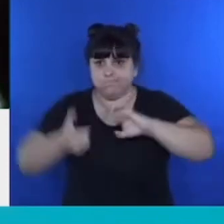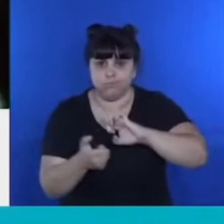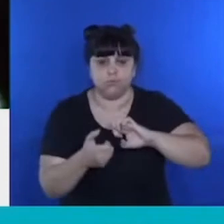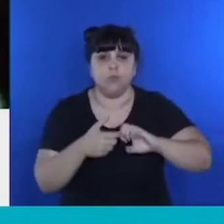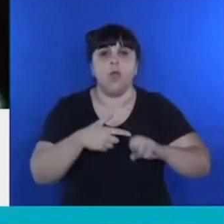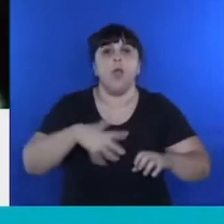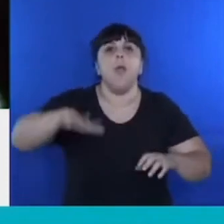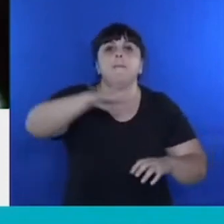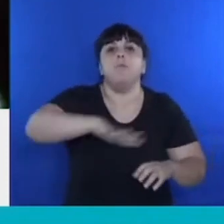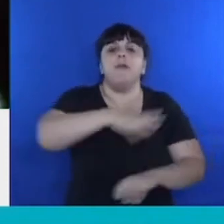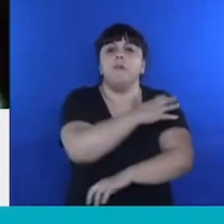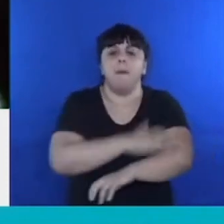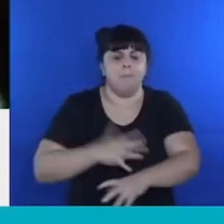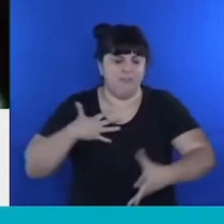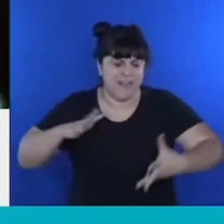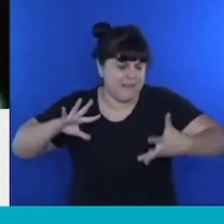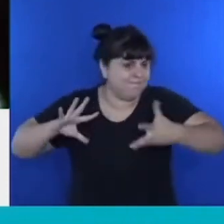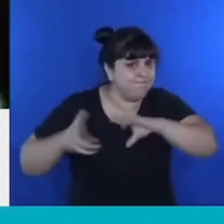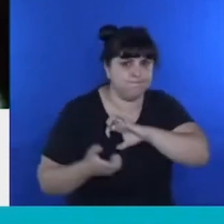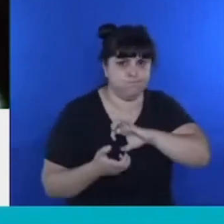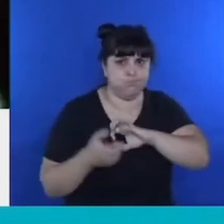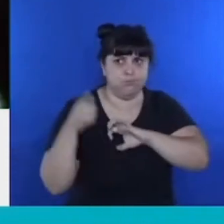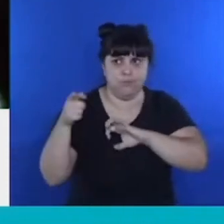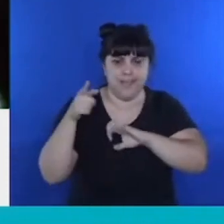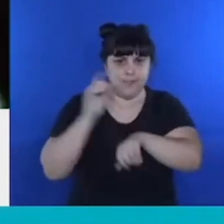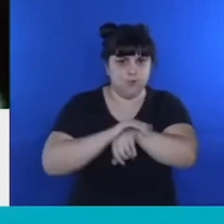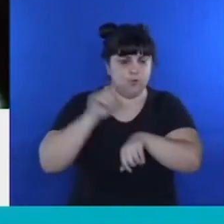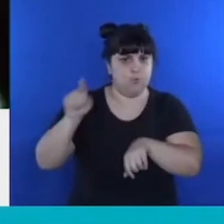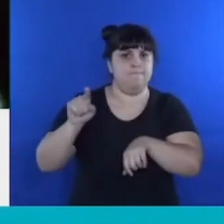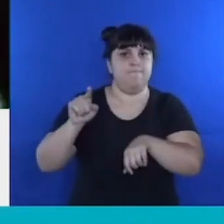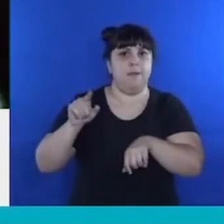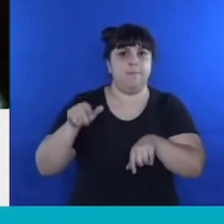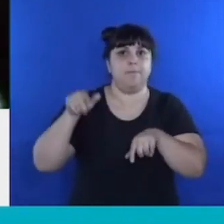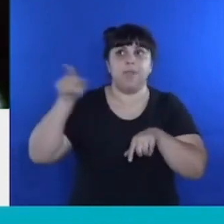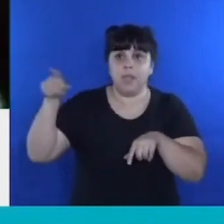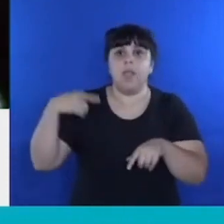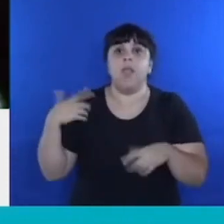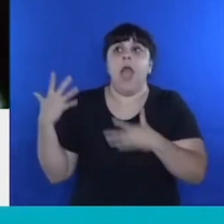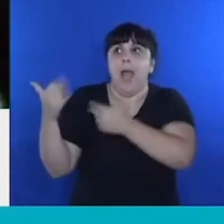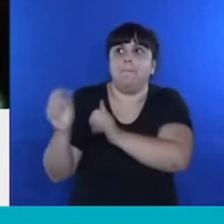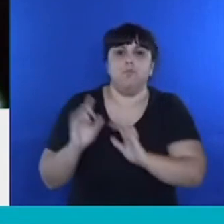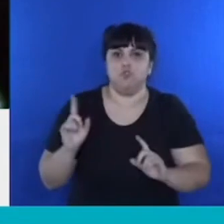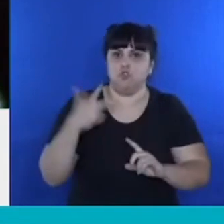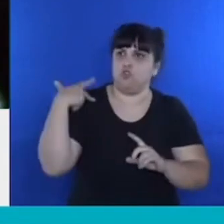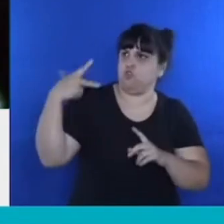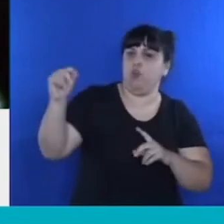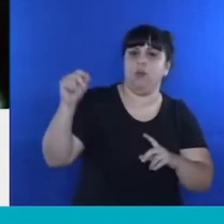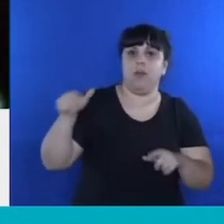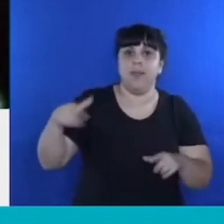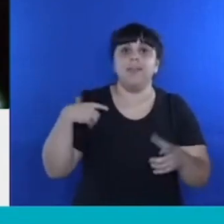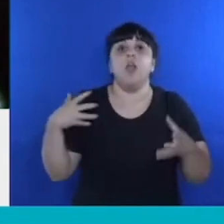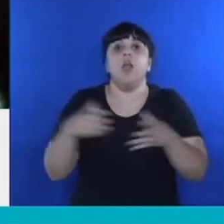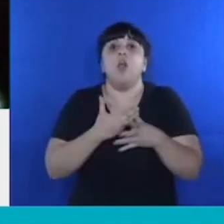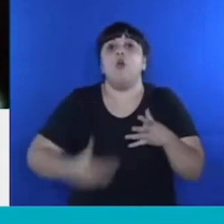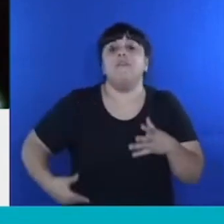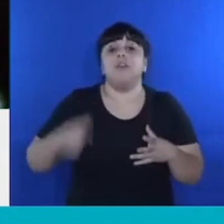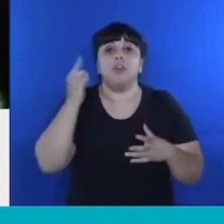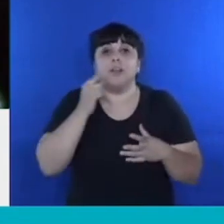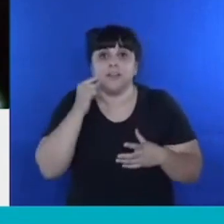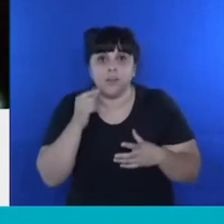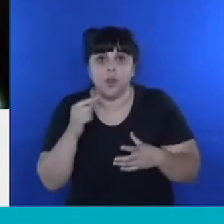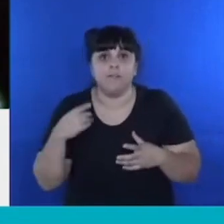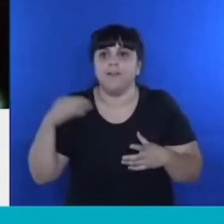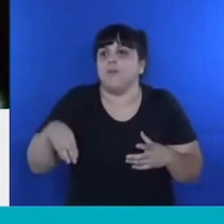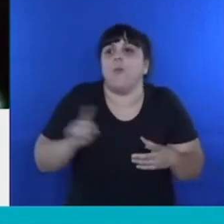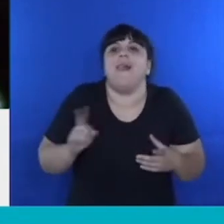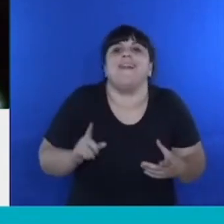pobre. Ahora bien, este cuestionamiento que hace el gobierno de Axel Kicillof no